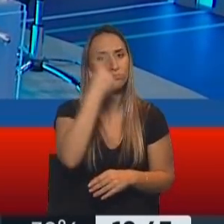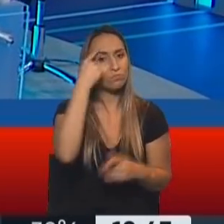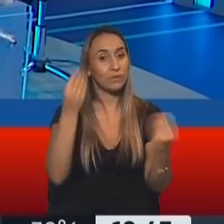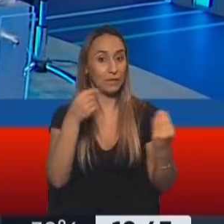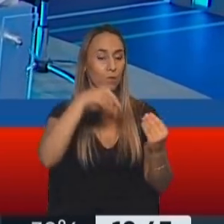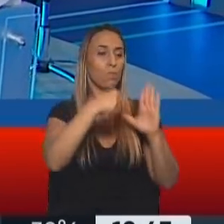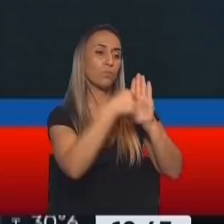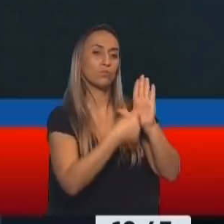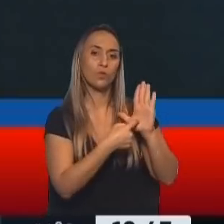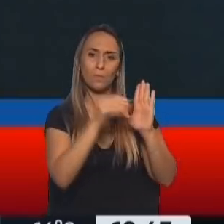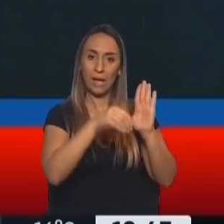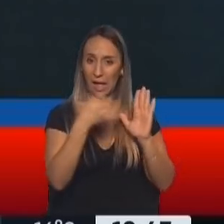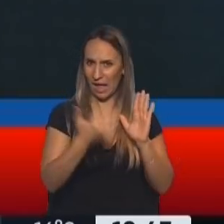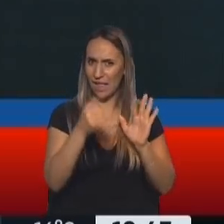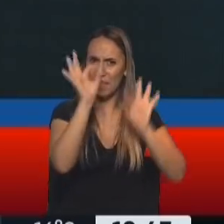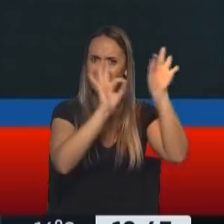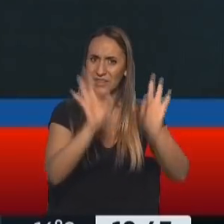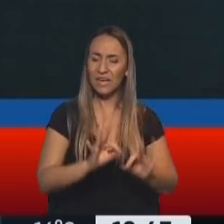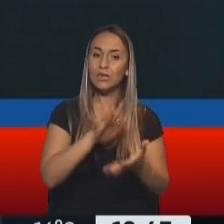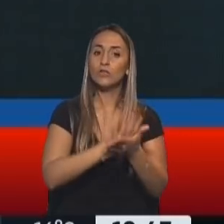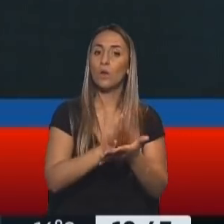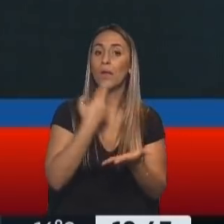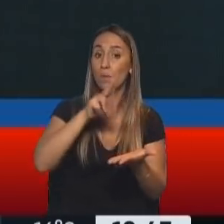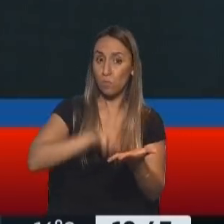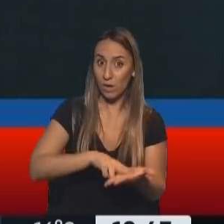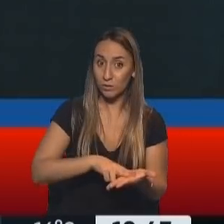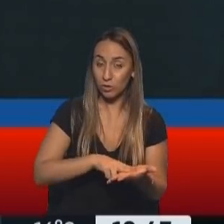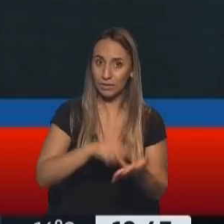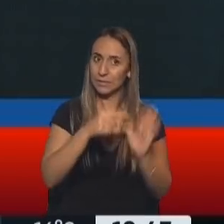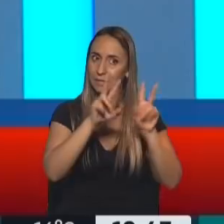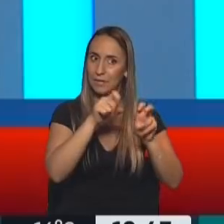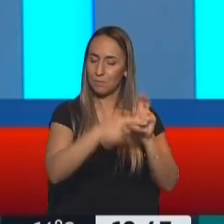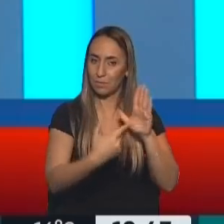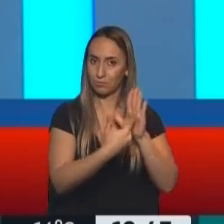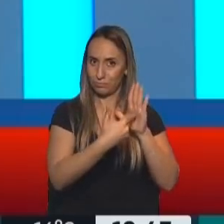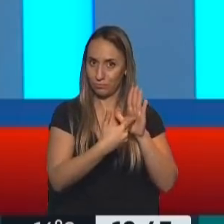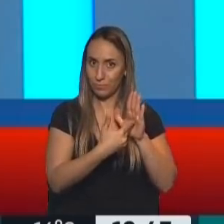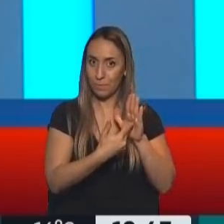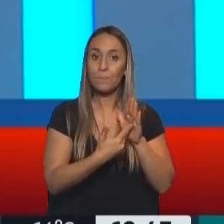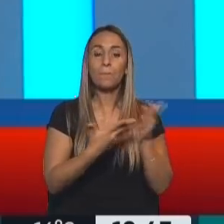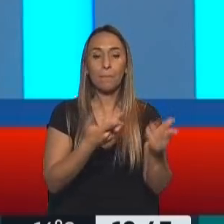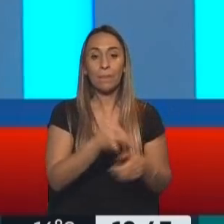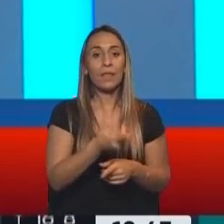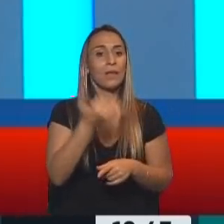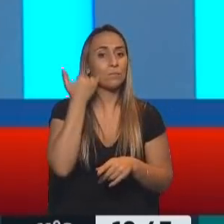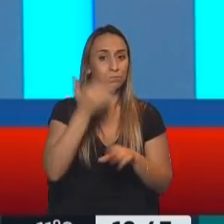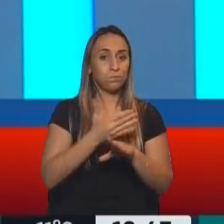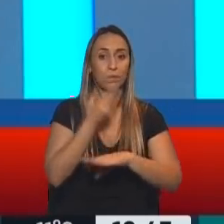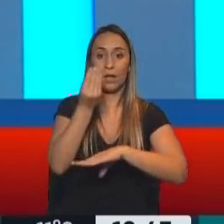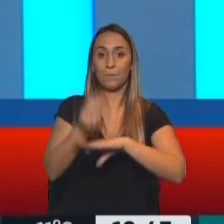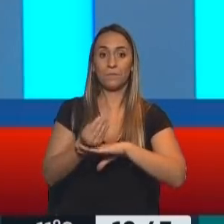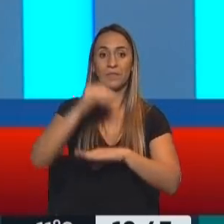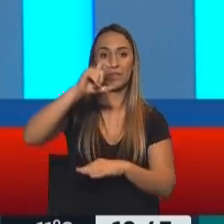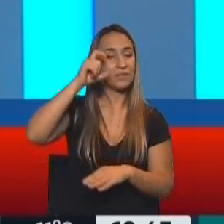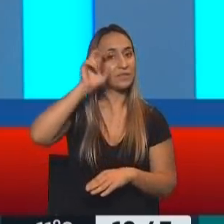tenemos mucho más detalle acerca de lo que tiene que ver con las tarifas, ¿no? Que era uno de los aspectos esenciales. Bueno, eso es algo que habló ya la portavoz de gobierno,